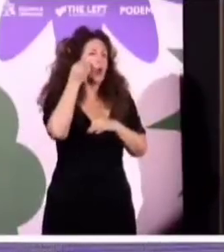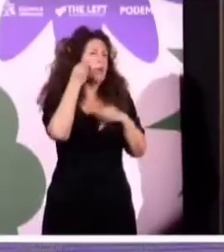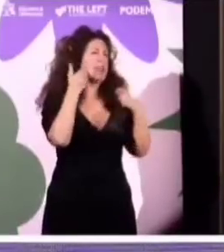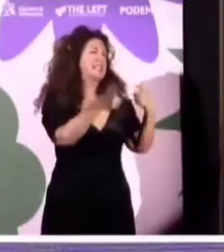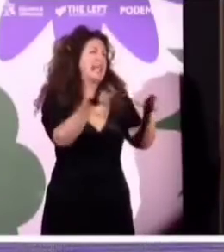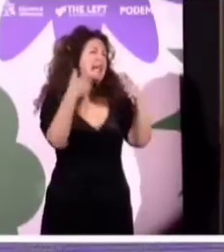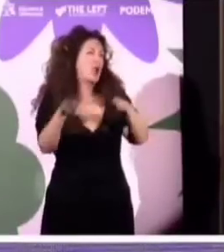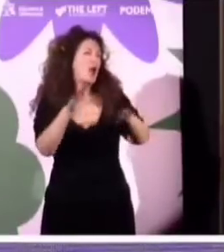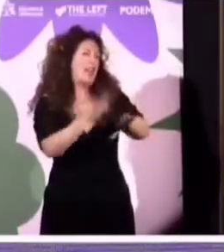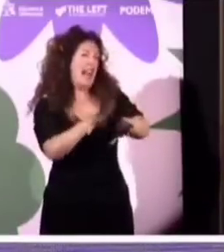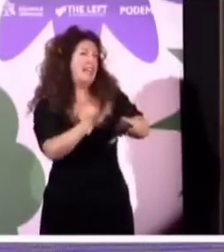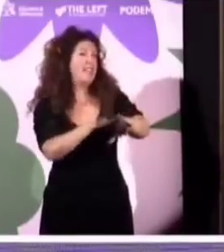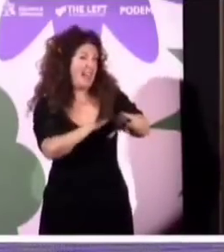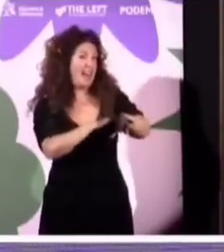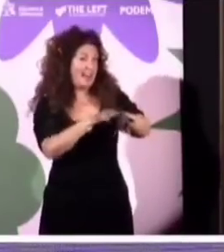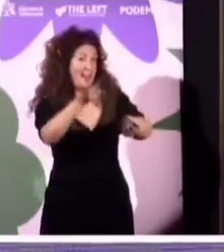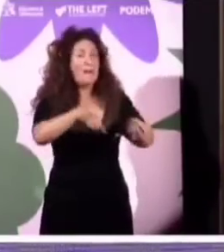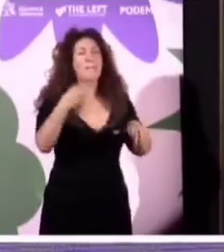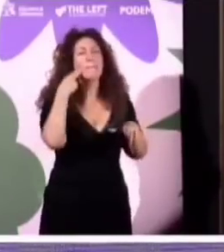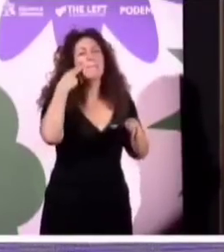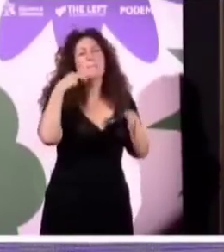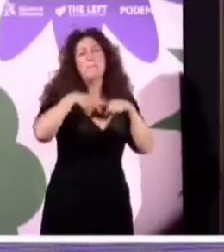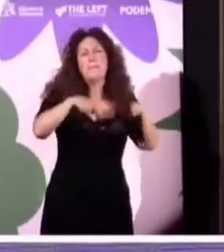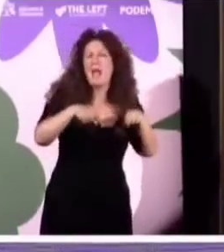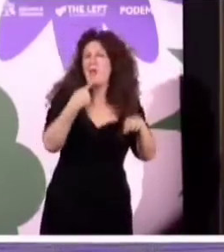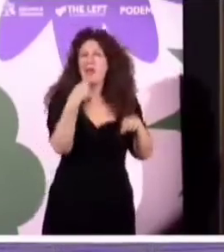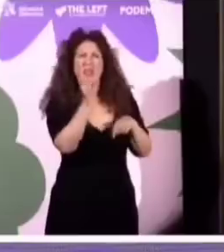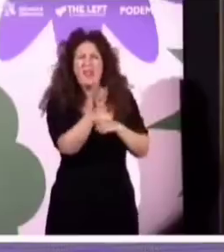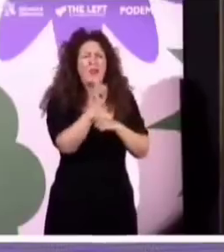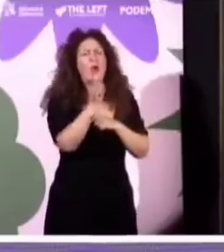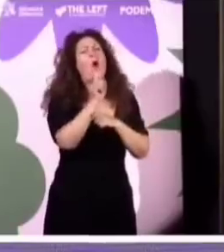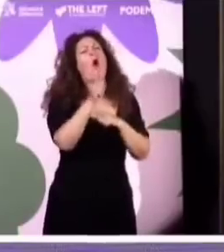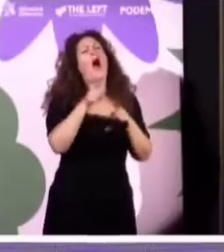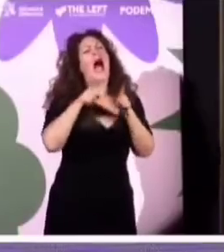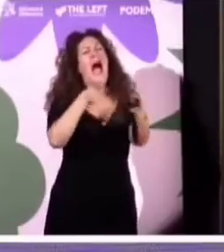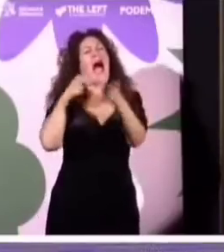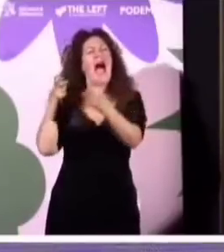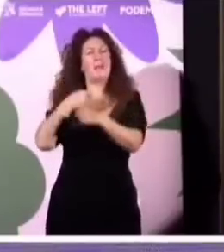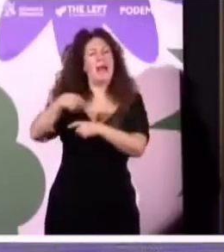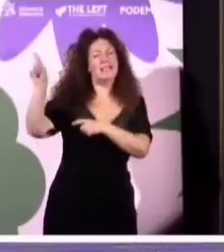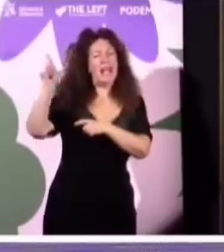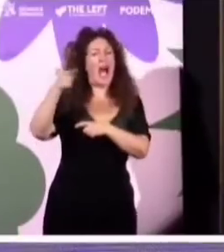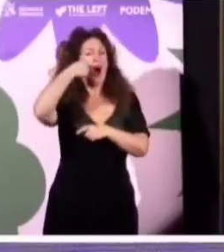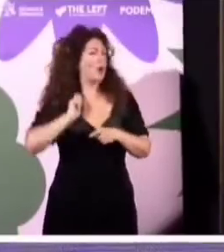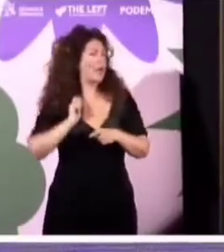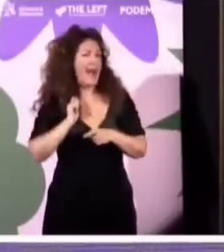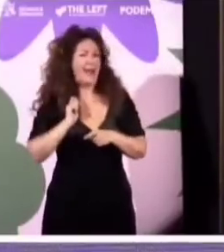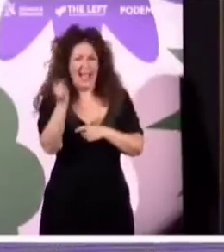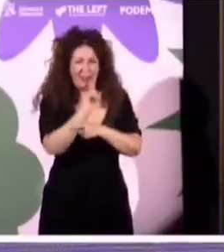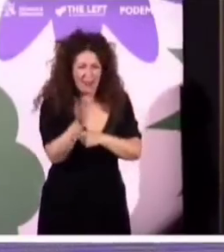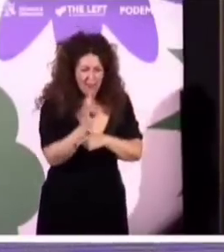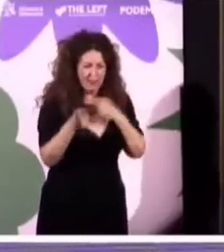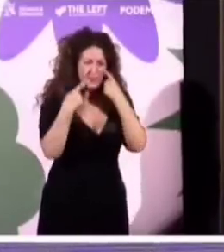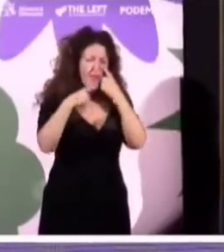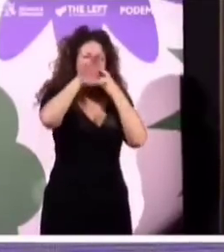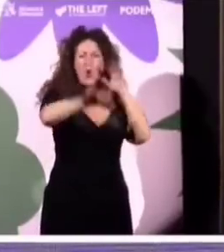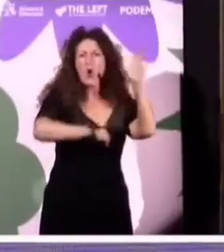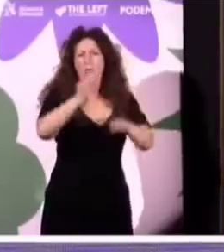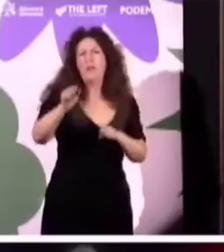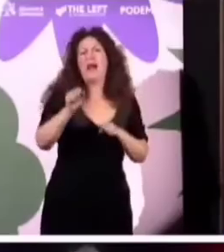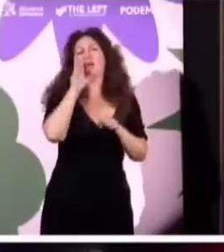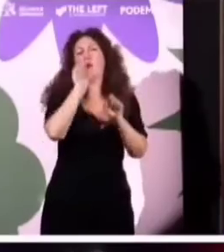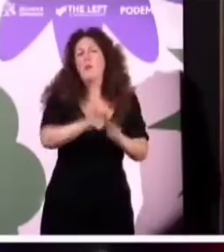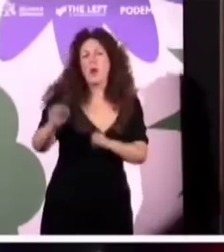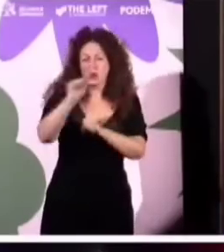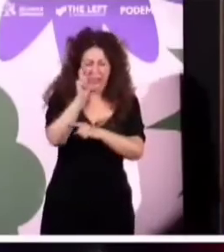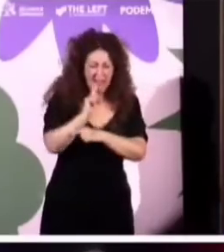la izquierda que tuvieron miedo a decir que no había que enviar armas a Ucrania, que comparar Ucrania con Guernica era una hipocresía,